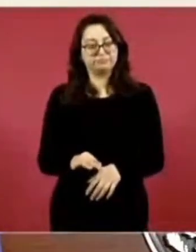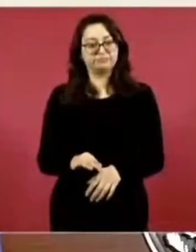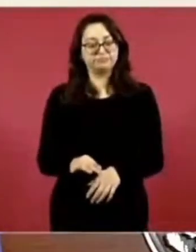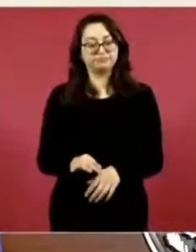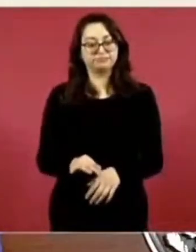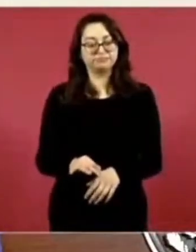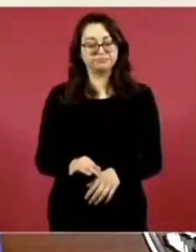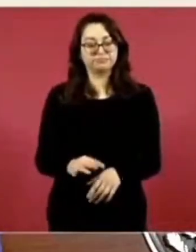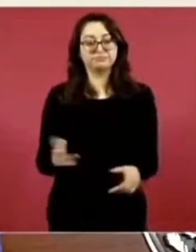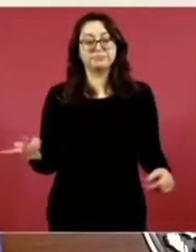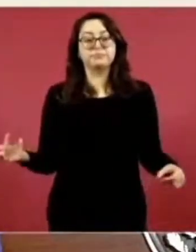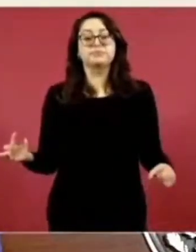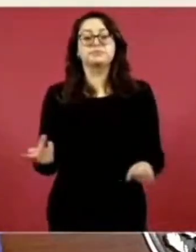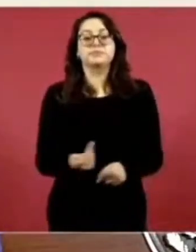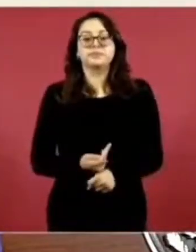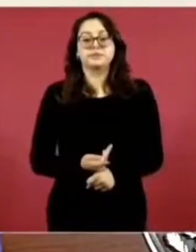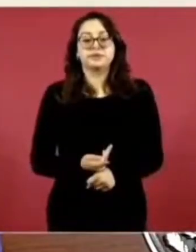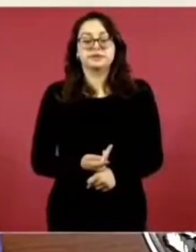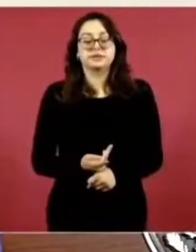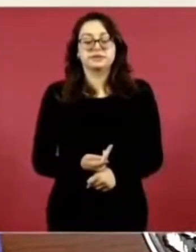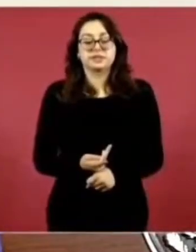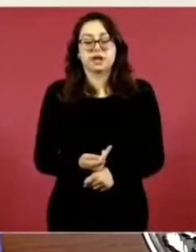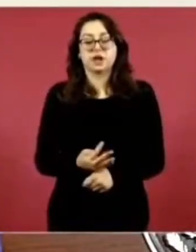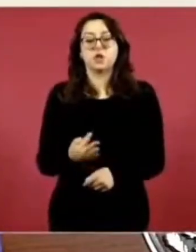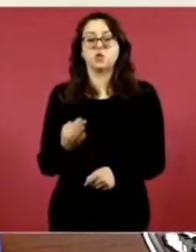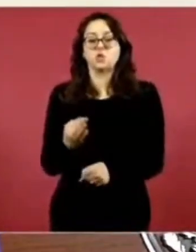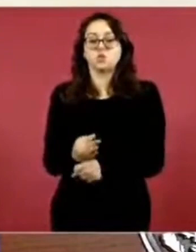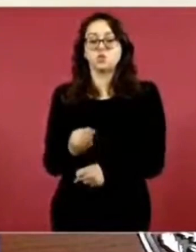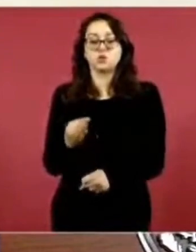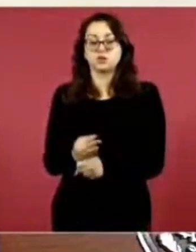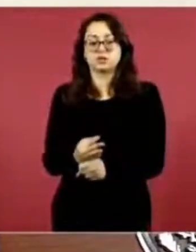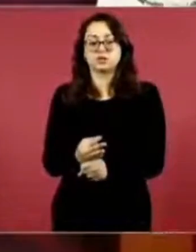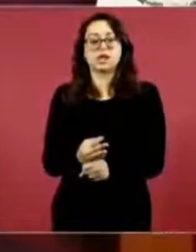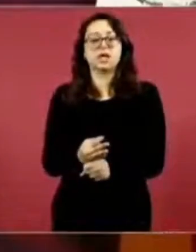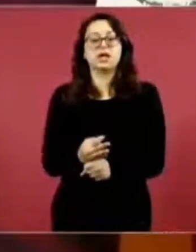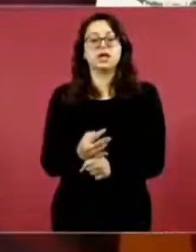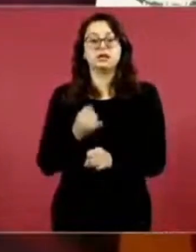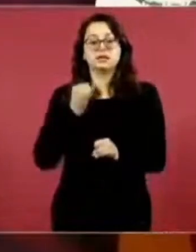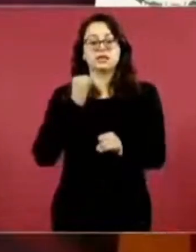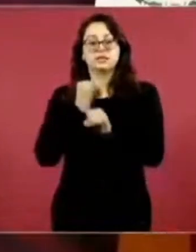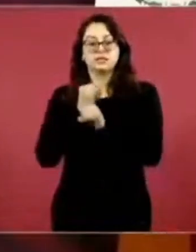redes sociales plataformas